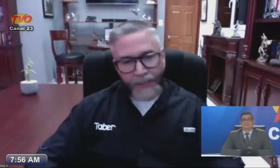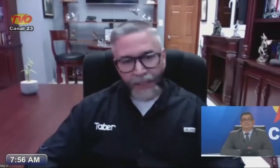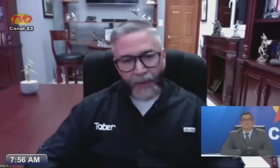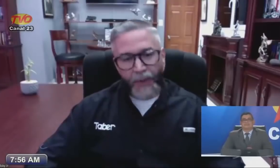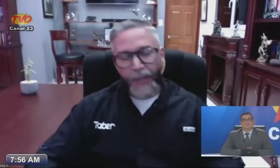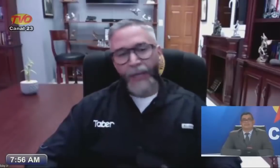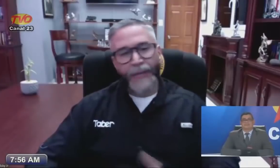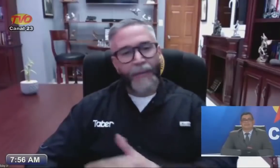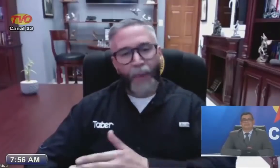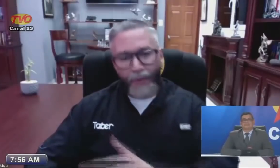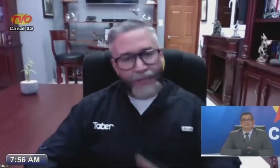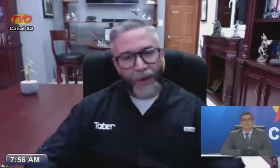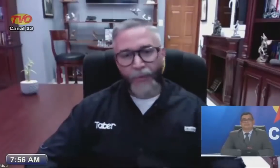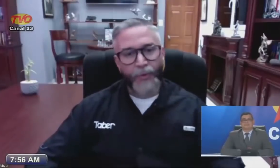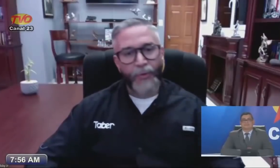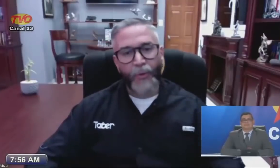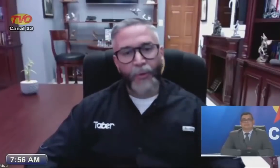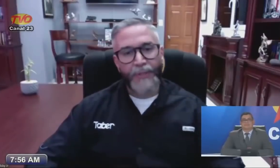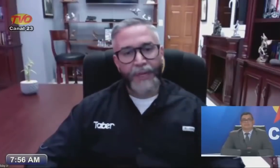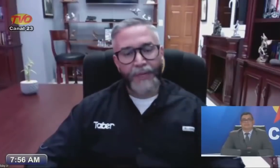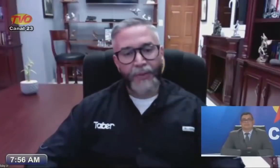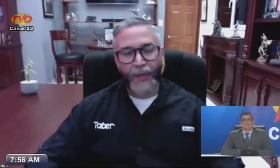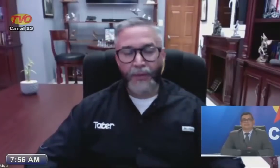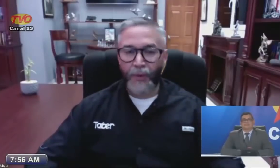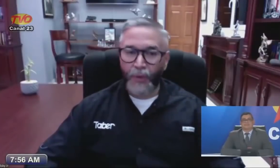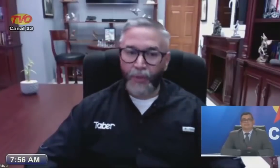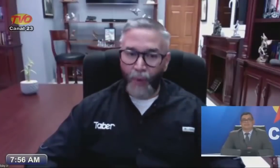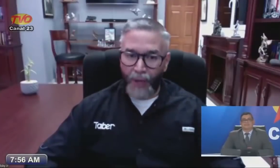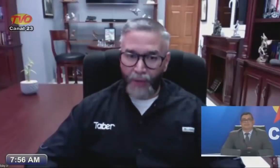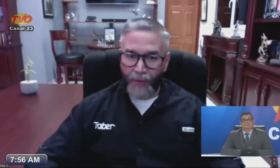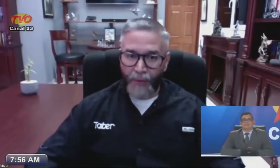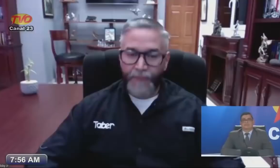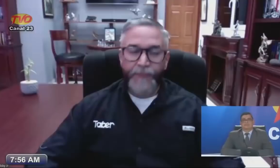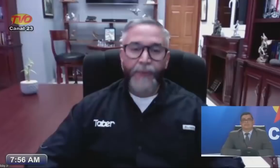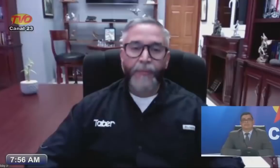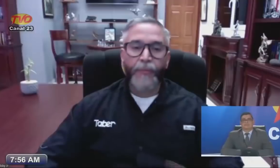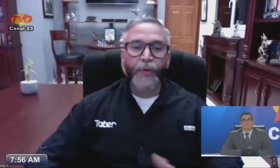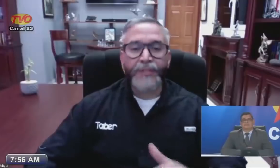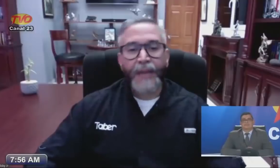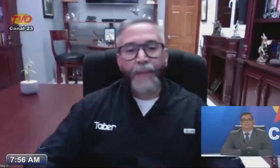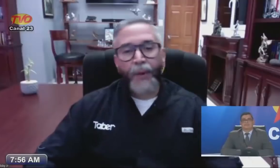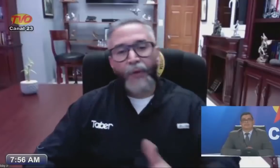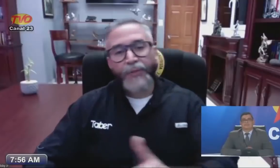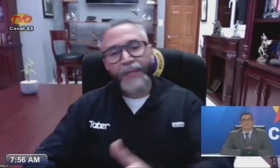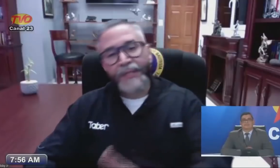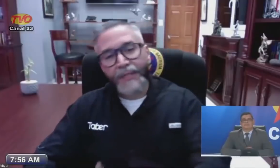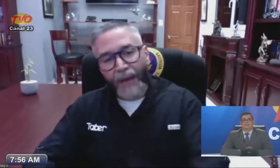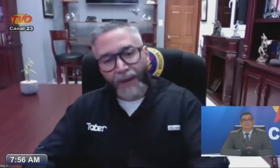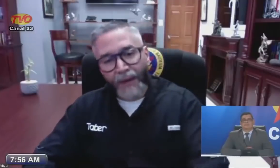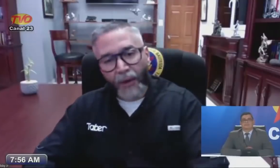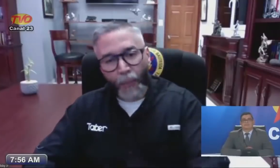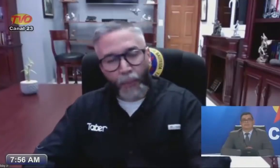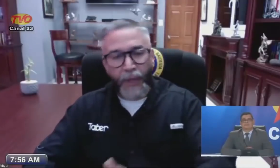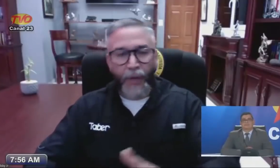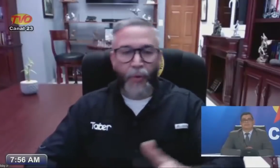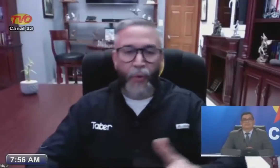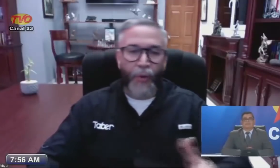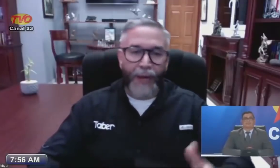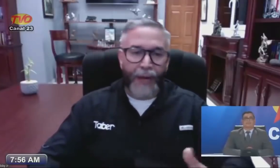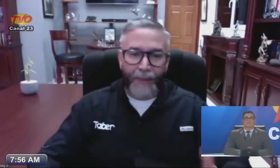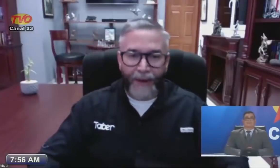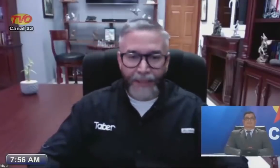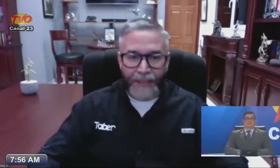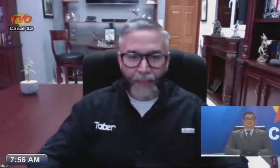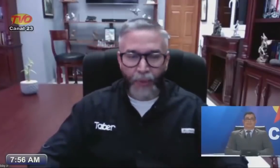nunca existieron y tampoco hicieron un montón de locuras que han hecho en este último año no sé si era porque no se necesitaban o porque no